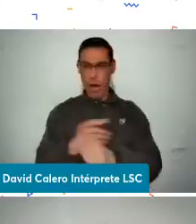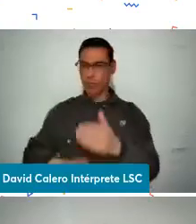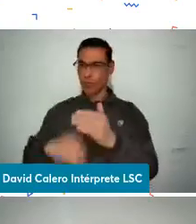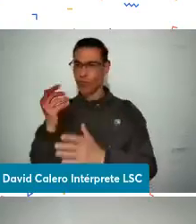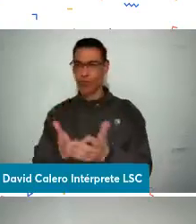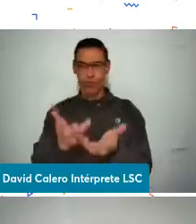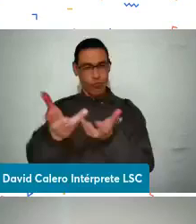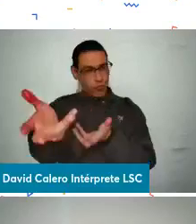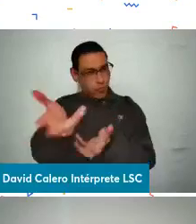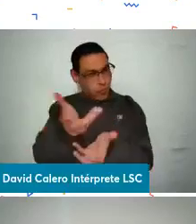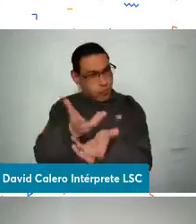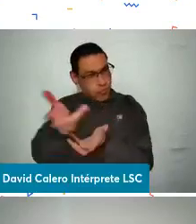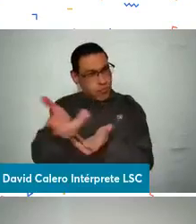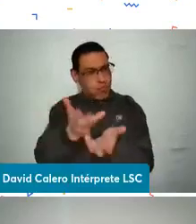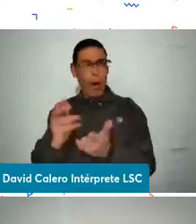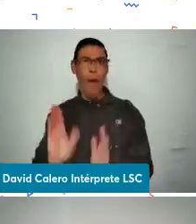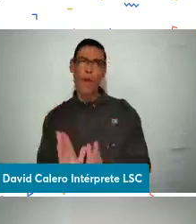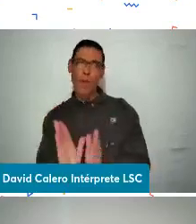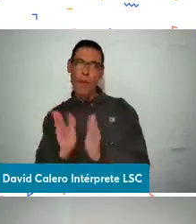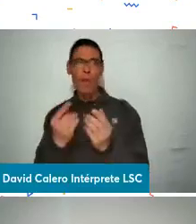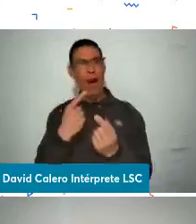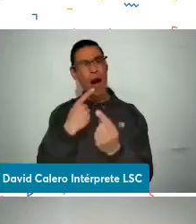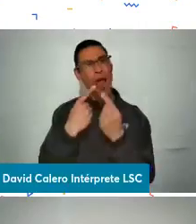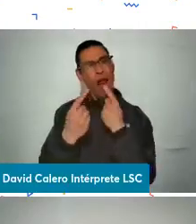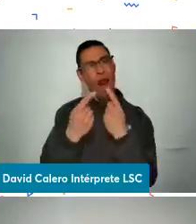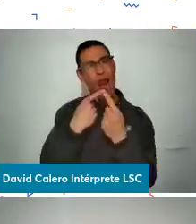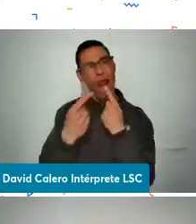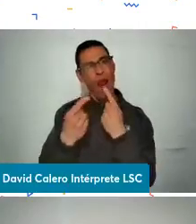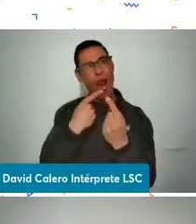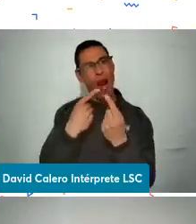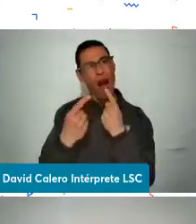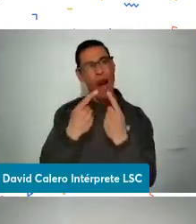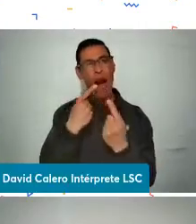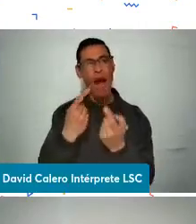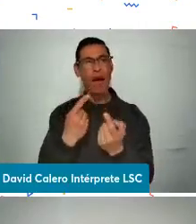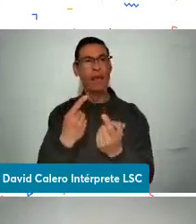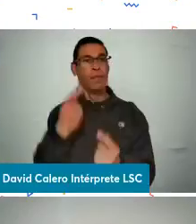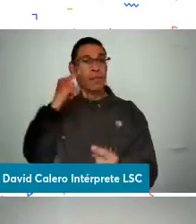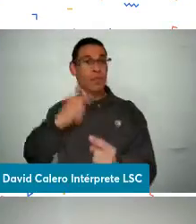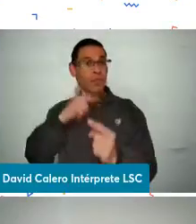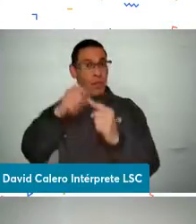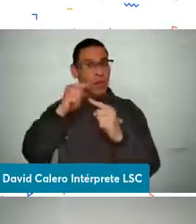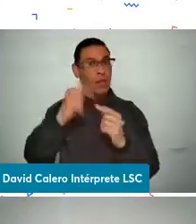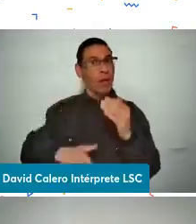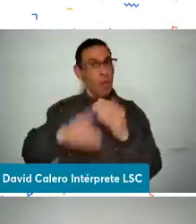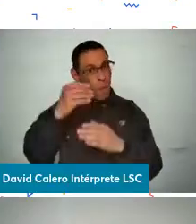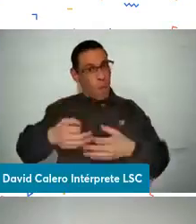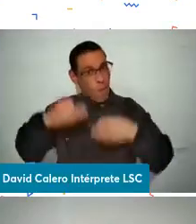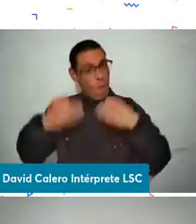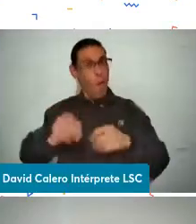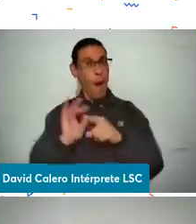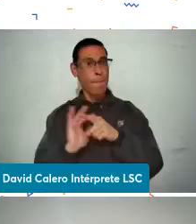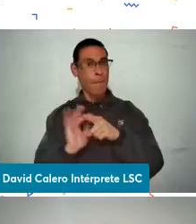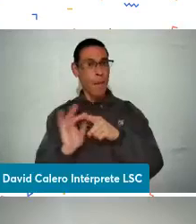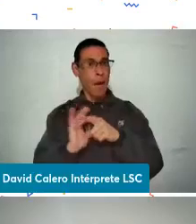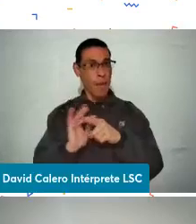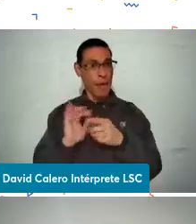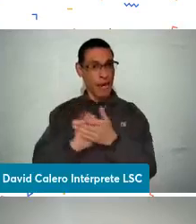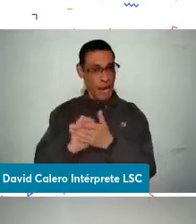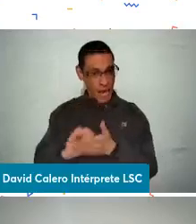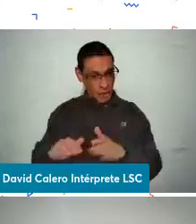esa motivación, ese diálogo entre pares, precisamente para llevar a cabo este ambiente de aprendizaje STEM